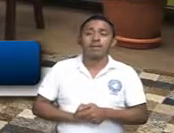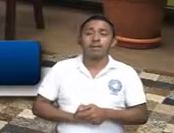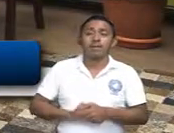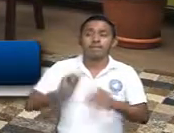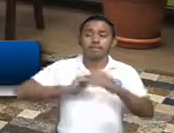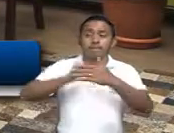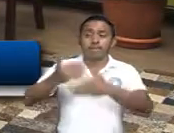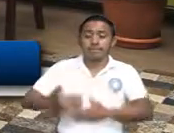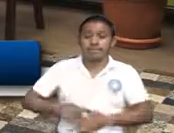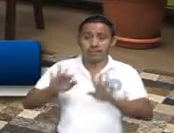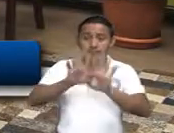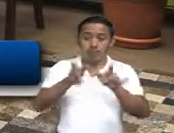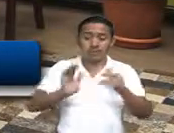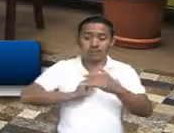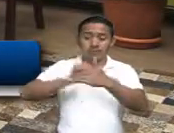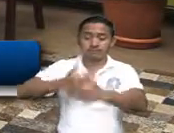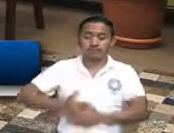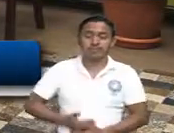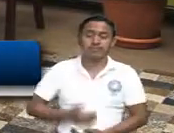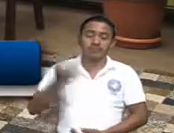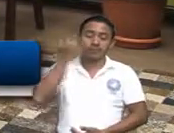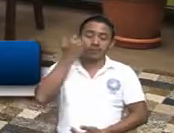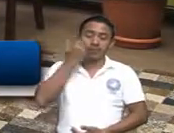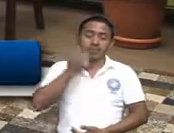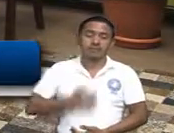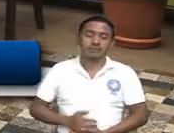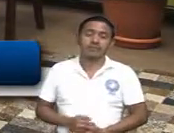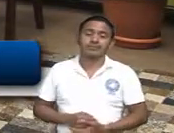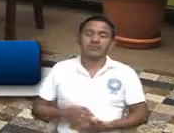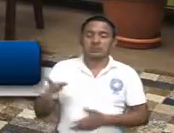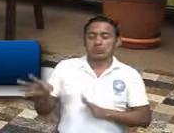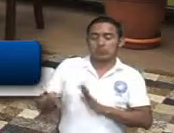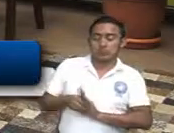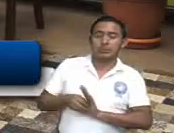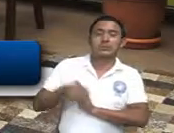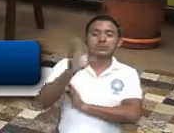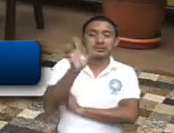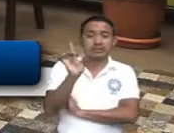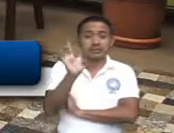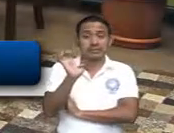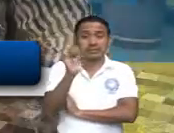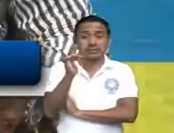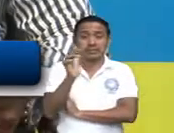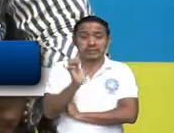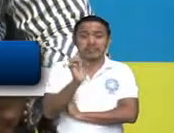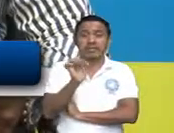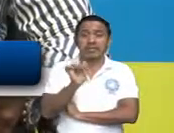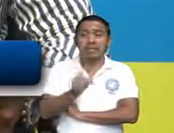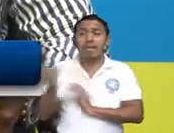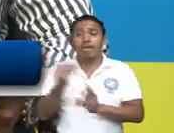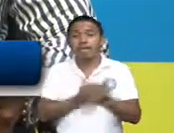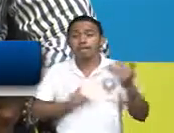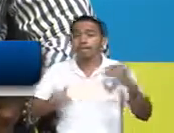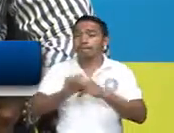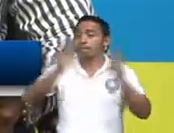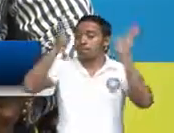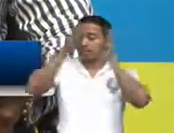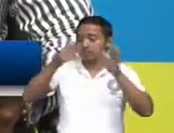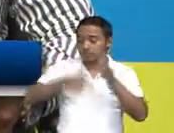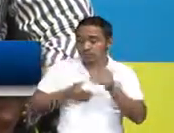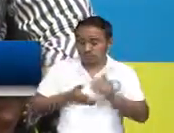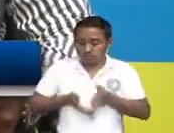dengue y otras enfermedades patológicas durante el embarazo tienen que prestarle mayor atención